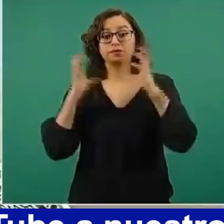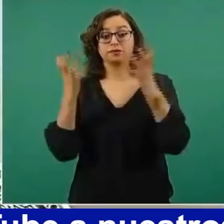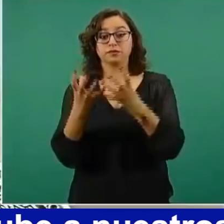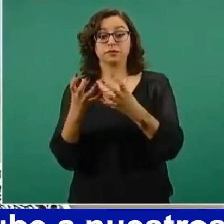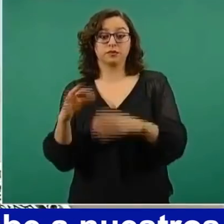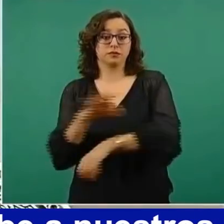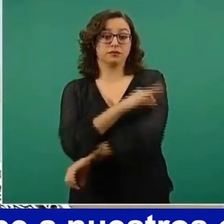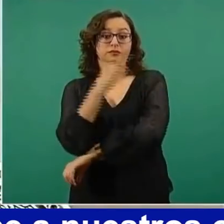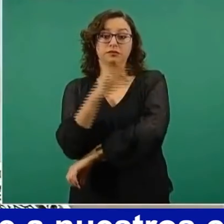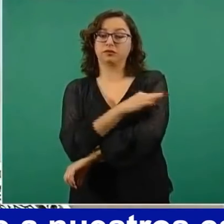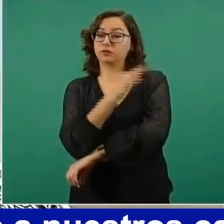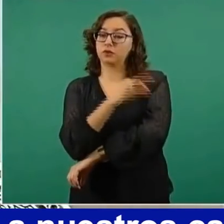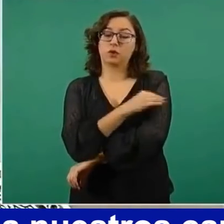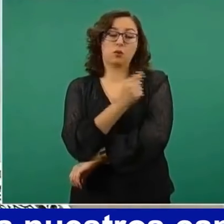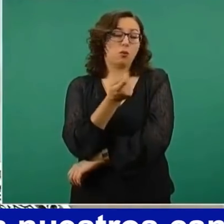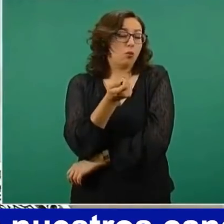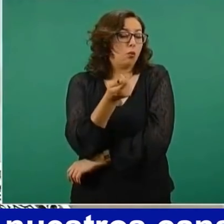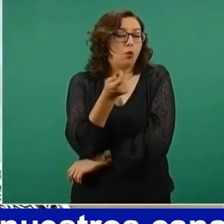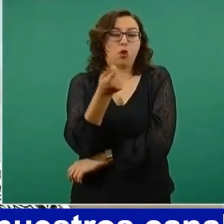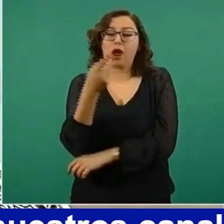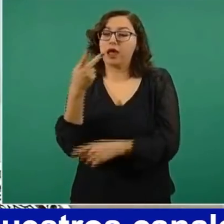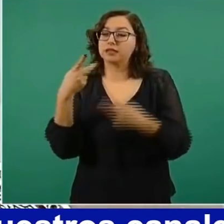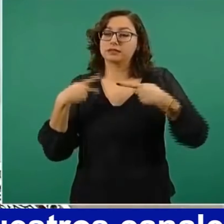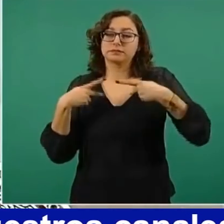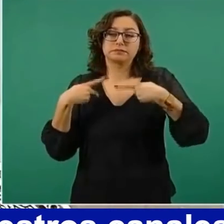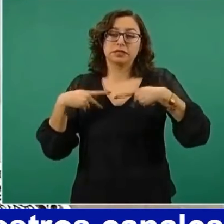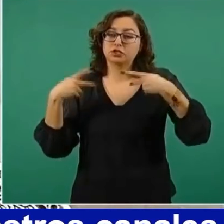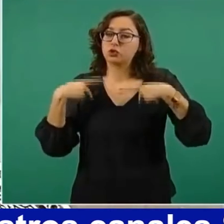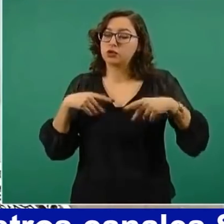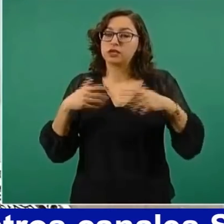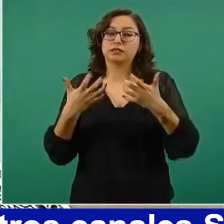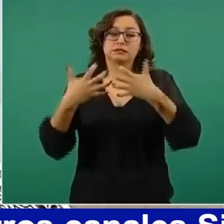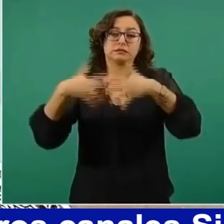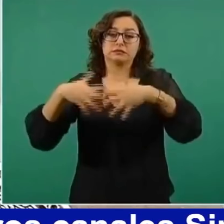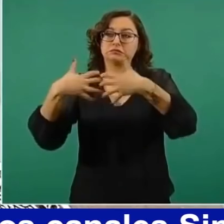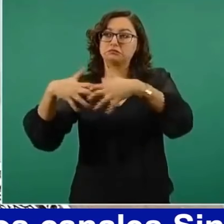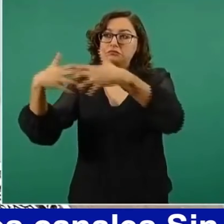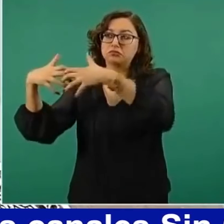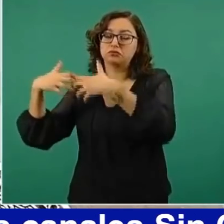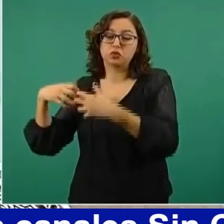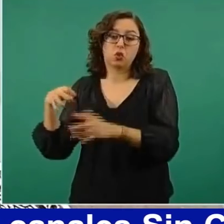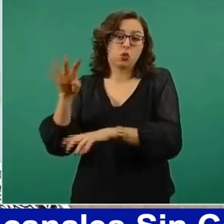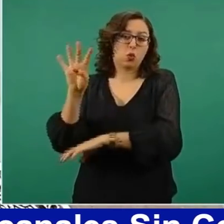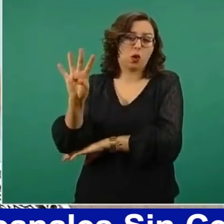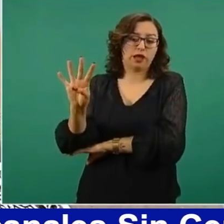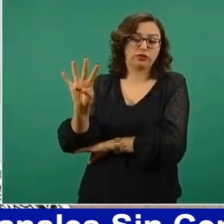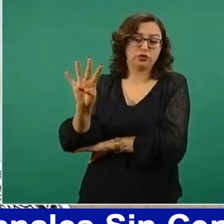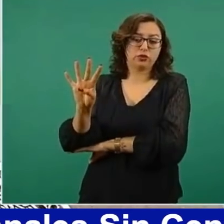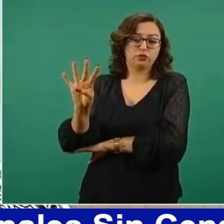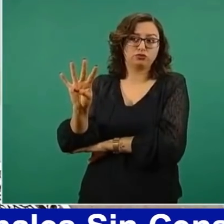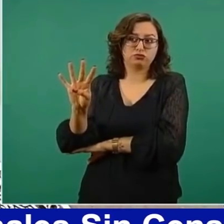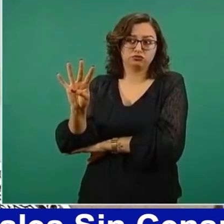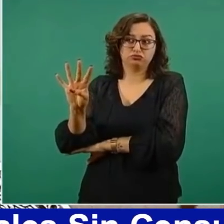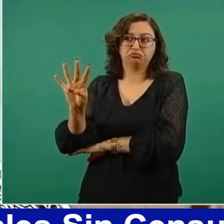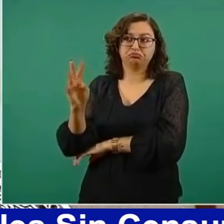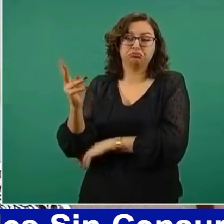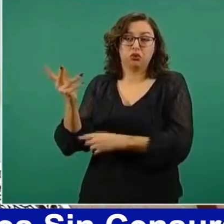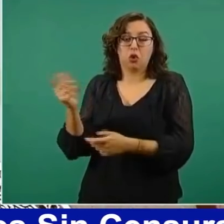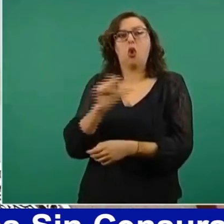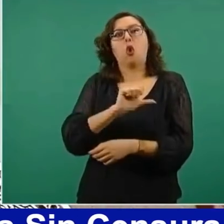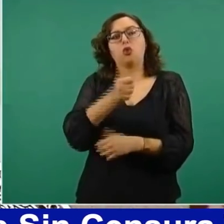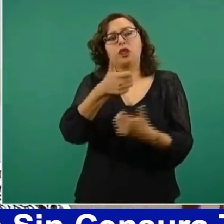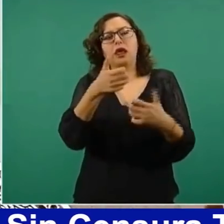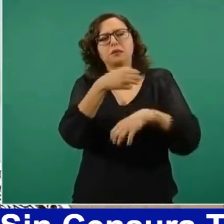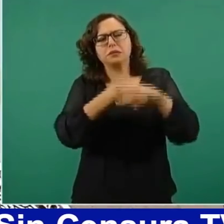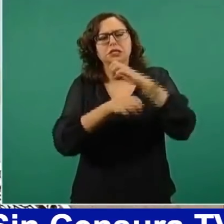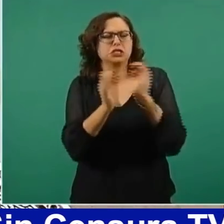muy concentrado, muy concentrado. Hay prácticamente 4 empresas preponderantes y otras que se han ido